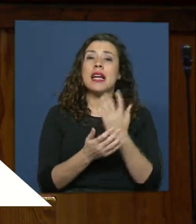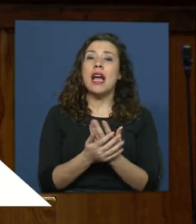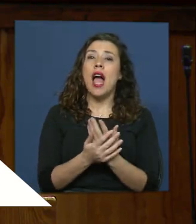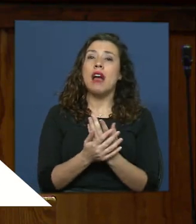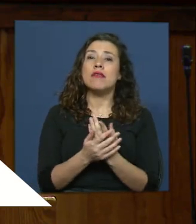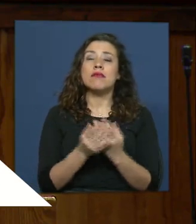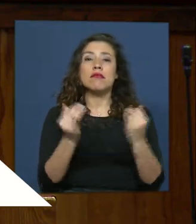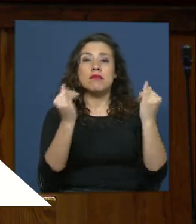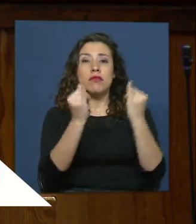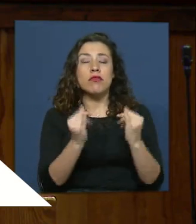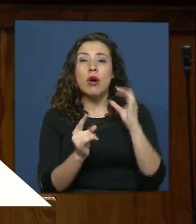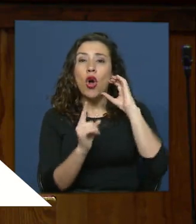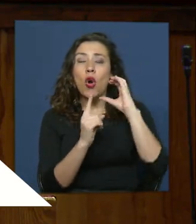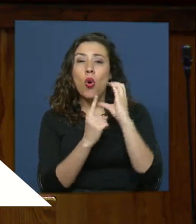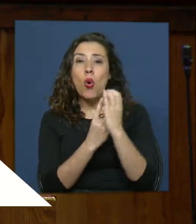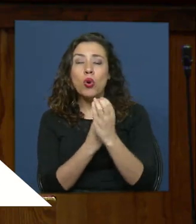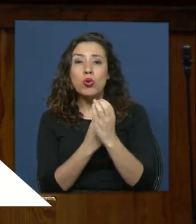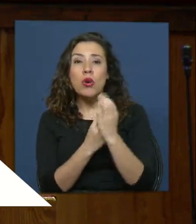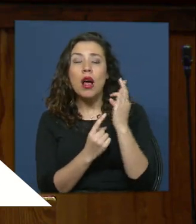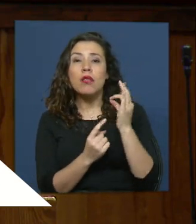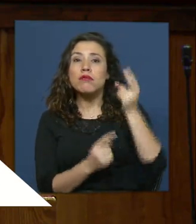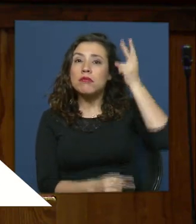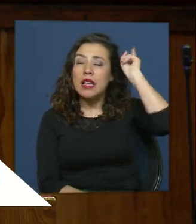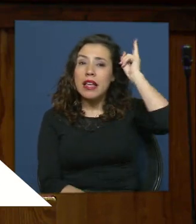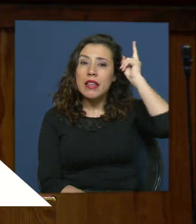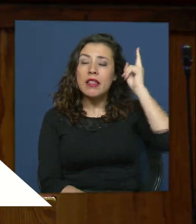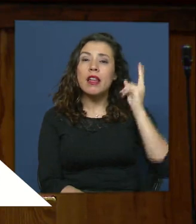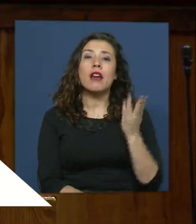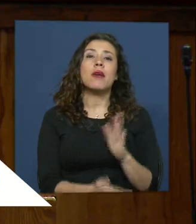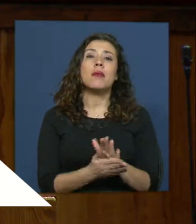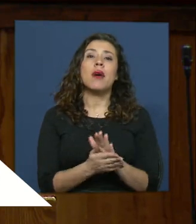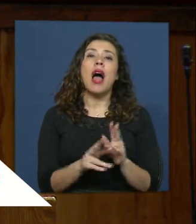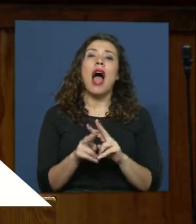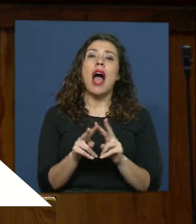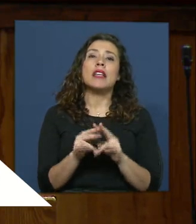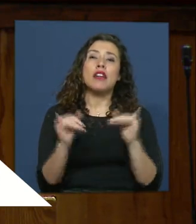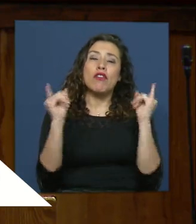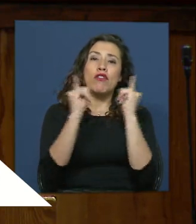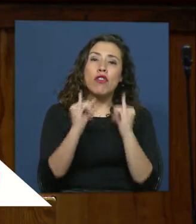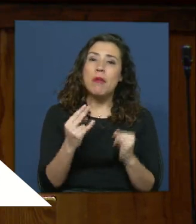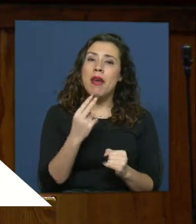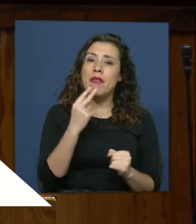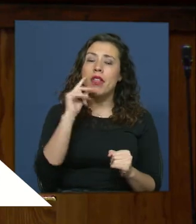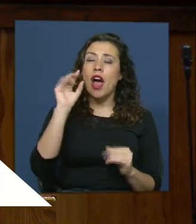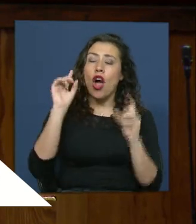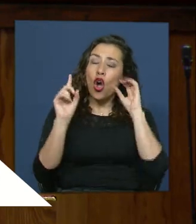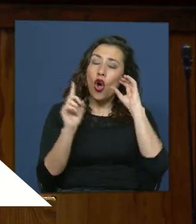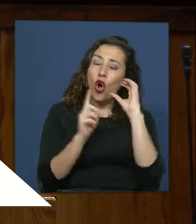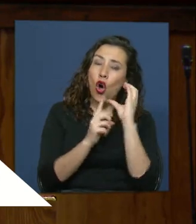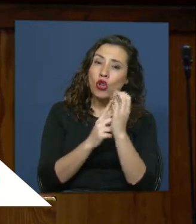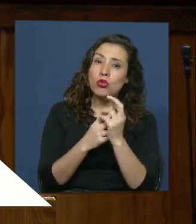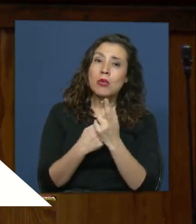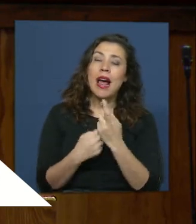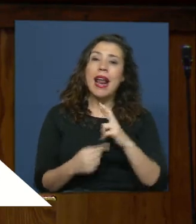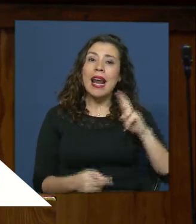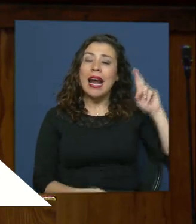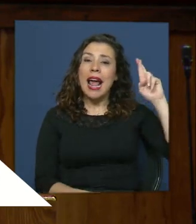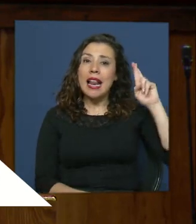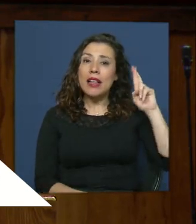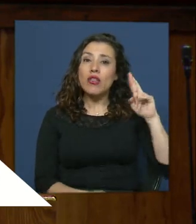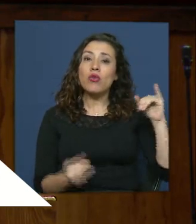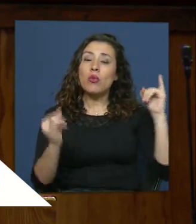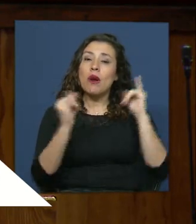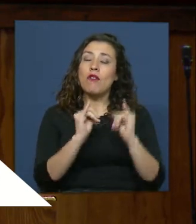rasgos culturales de alguna etnia indígena, entendiéndose por tales la práctica de formas de vida, costumbres o religión de estas etnias de un